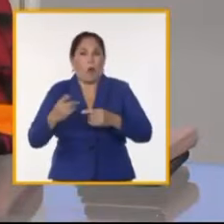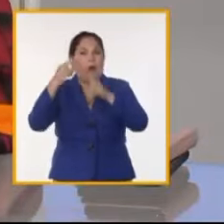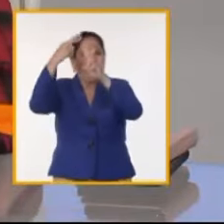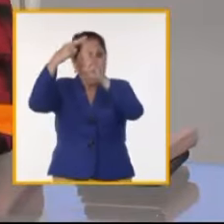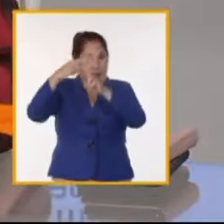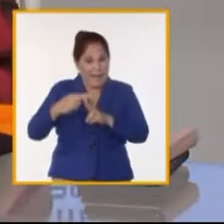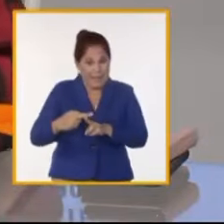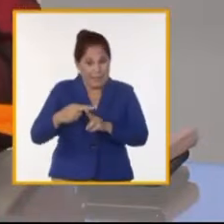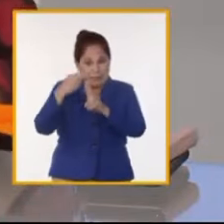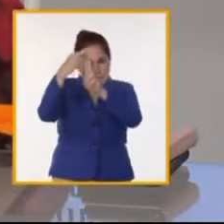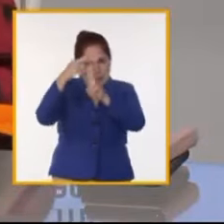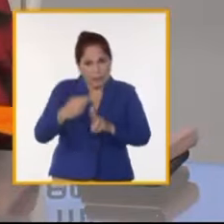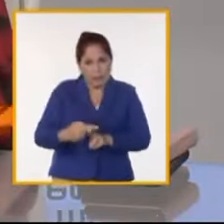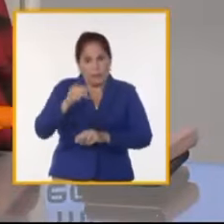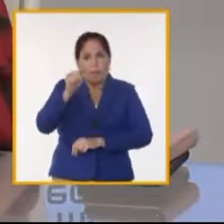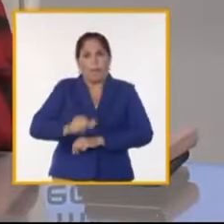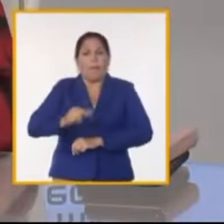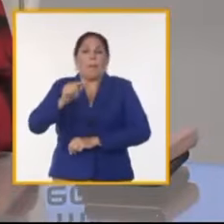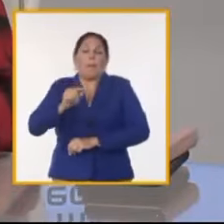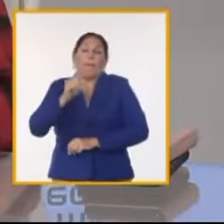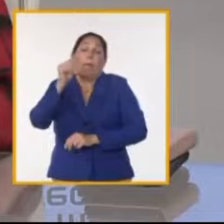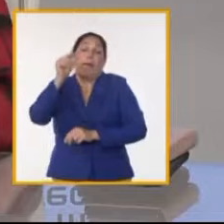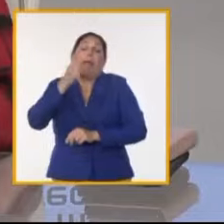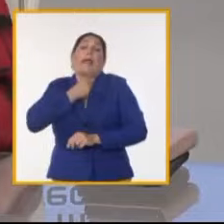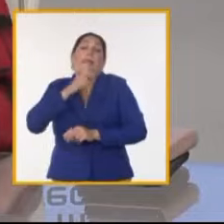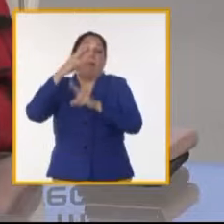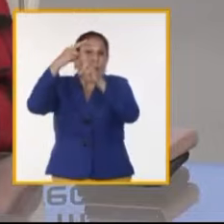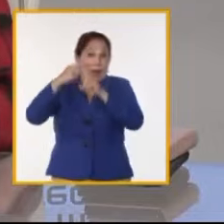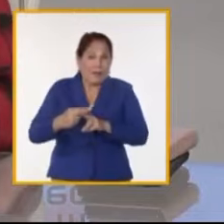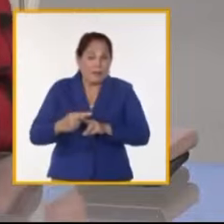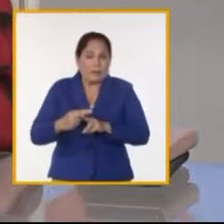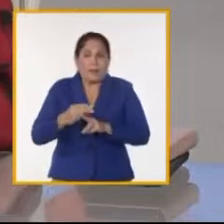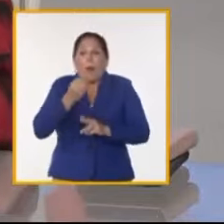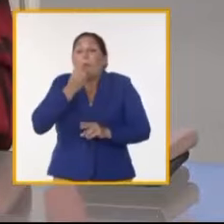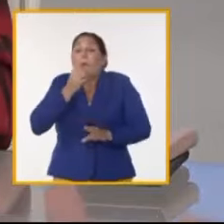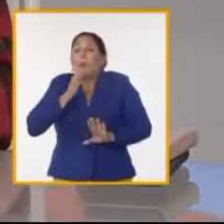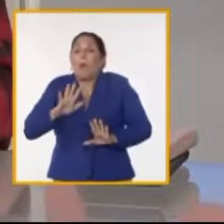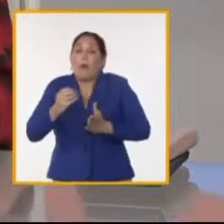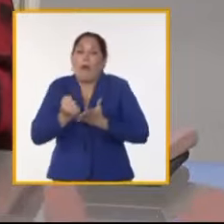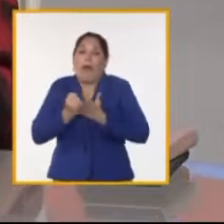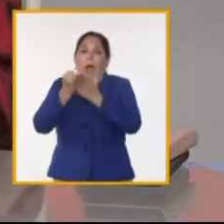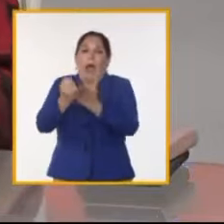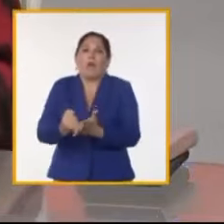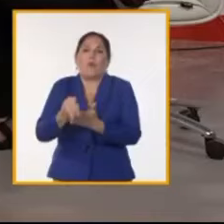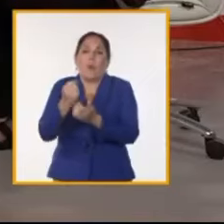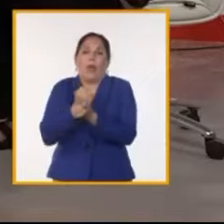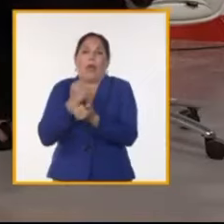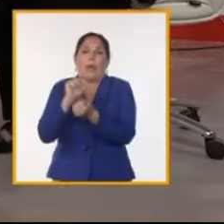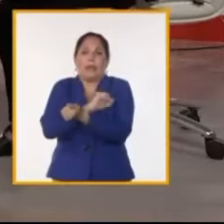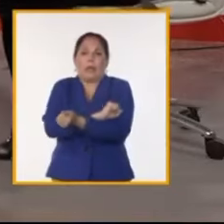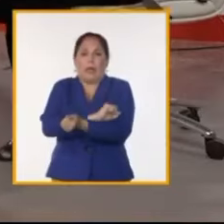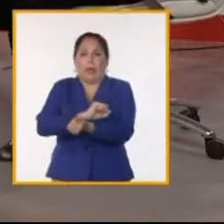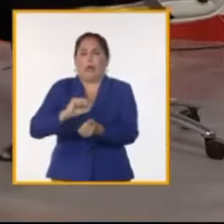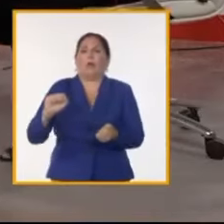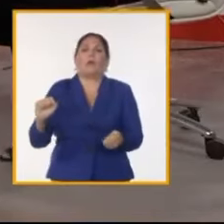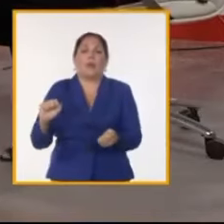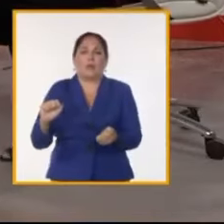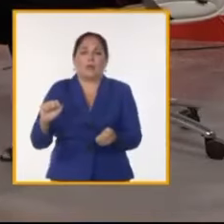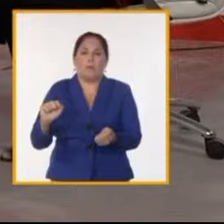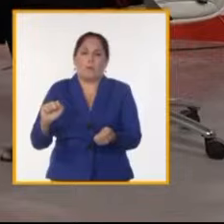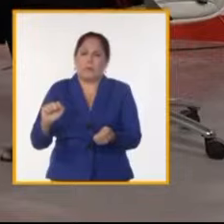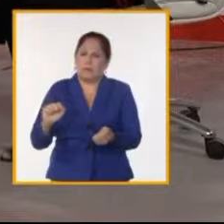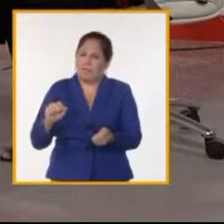la lista de países supuestamente patrocinadores del terrorismo ningún banco quiere saber de Mira palab ningún